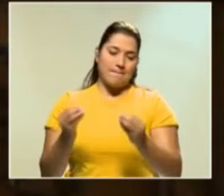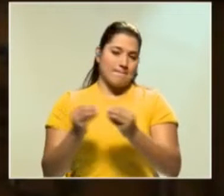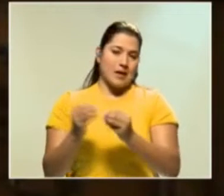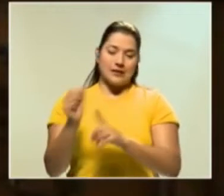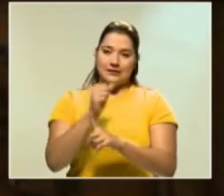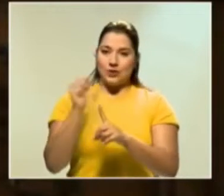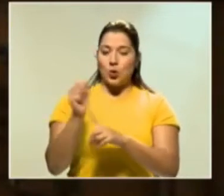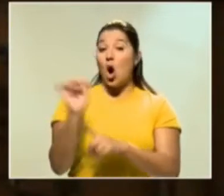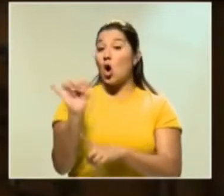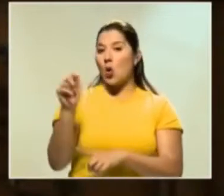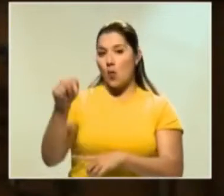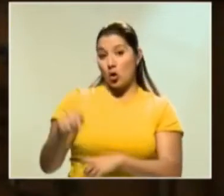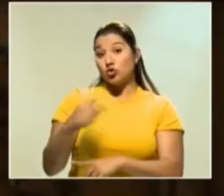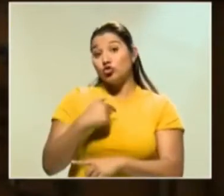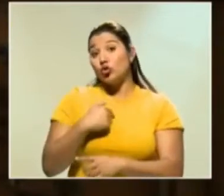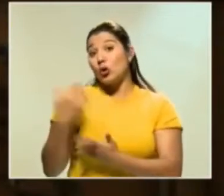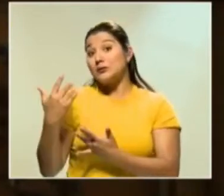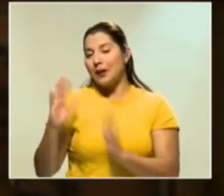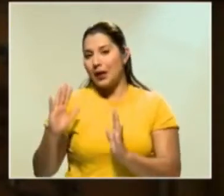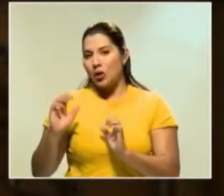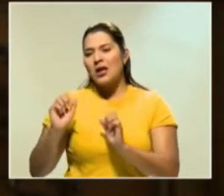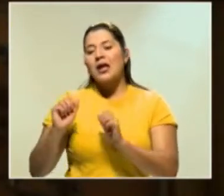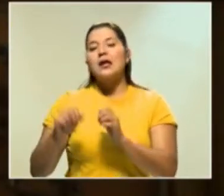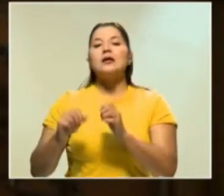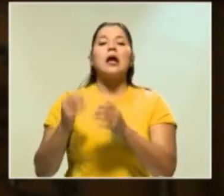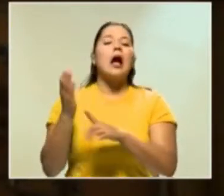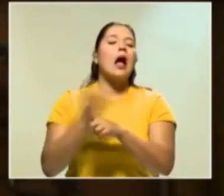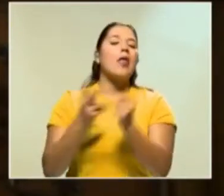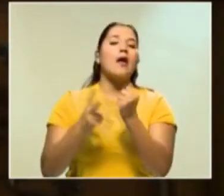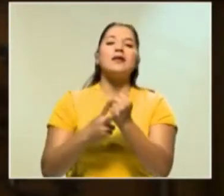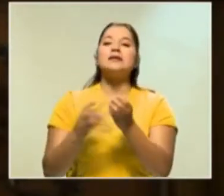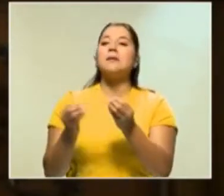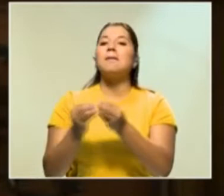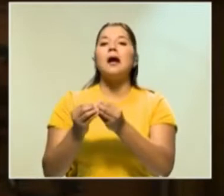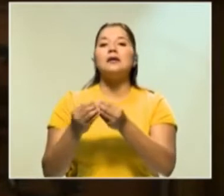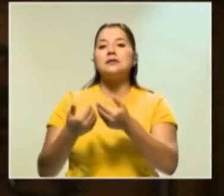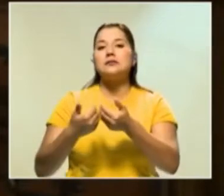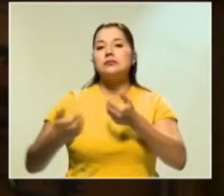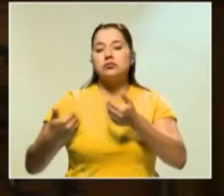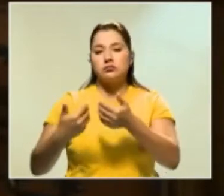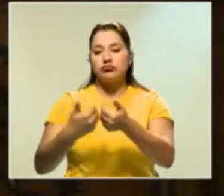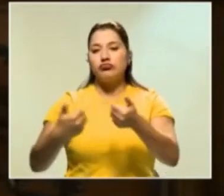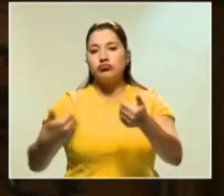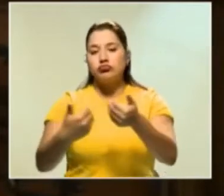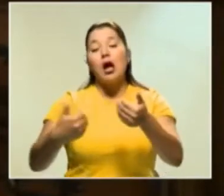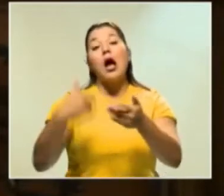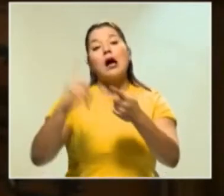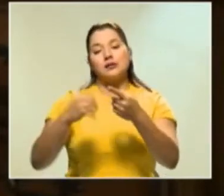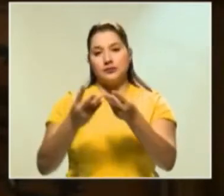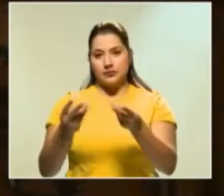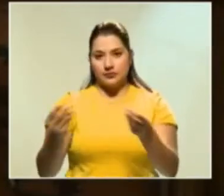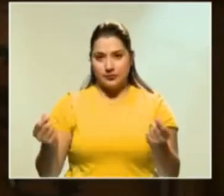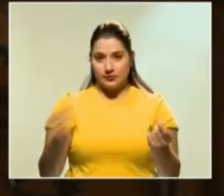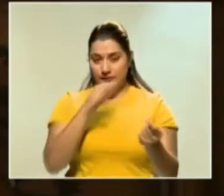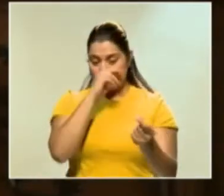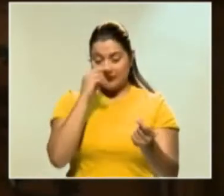hoy. Espero yo que se vayan espaciando en el tiempo, que se vayan haciendo distantes y que vaya bajando